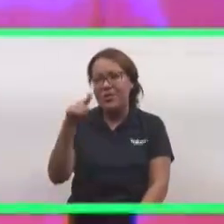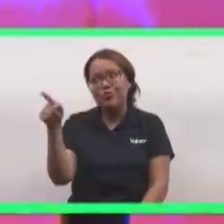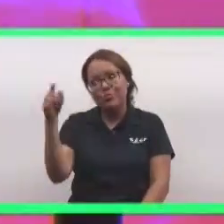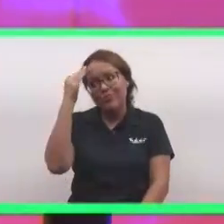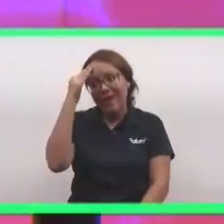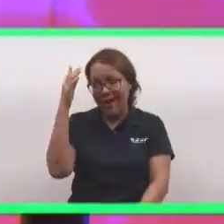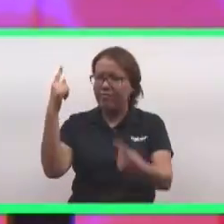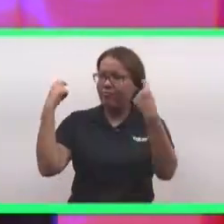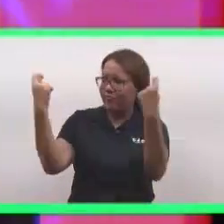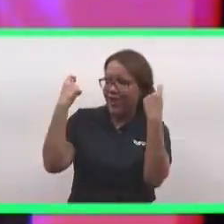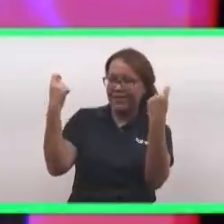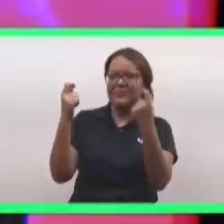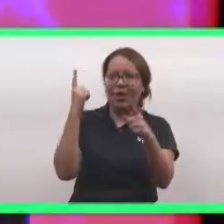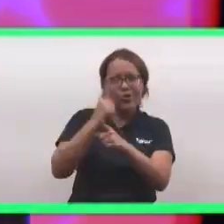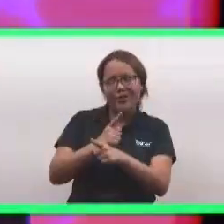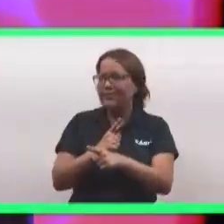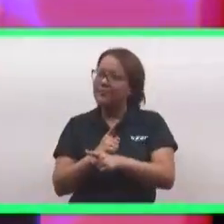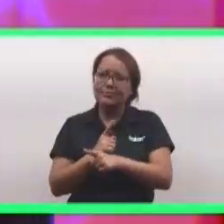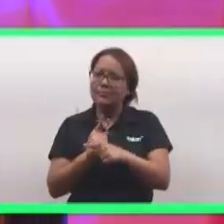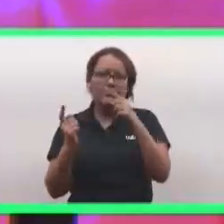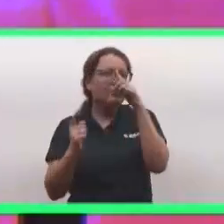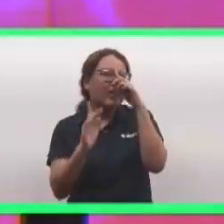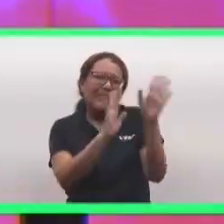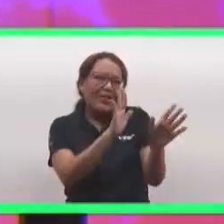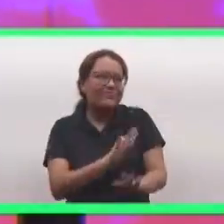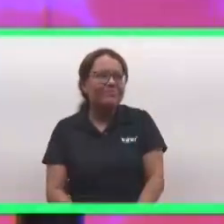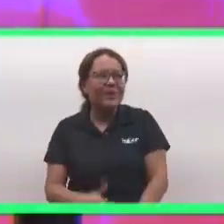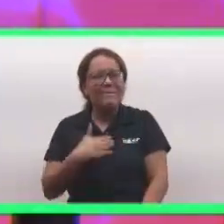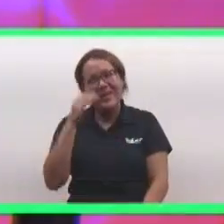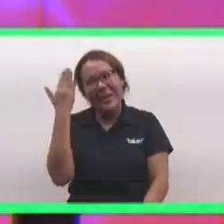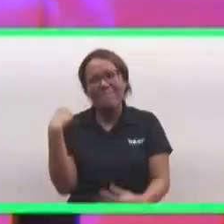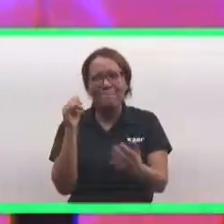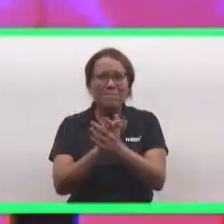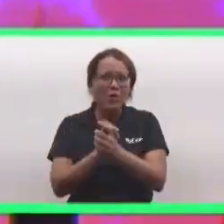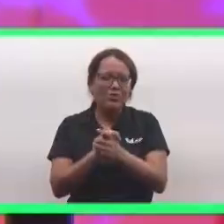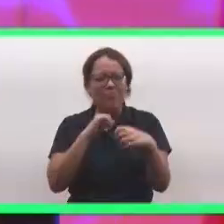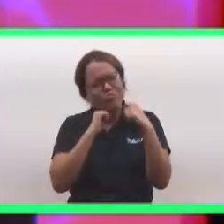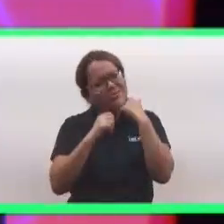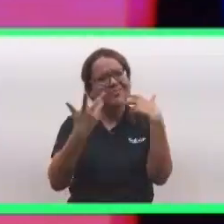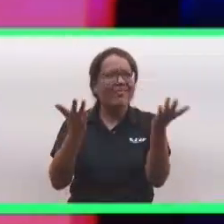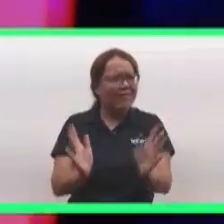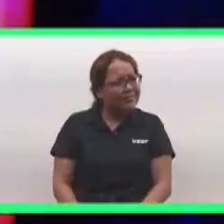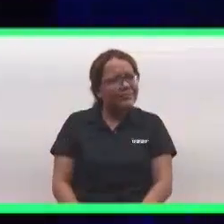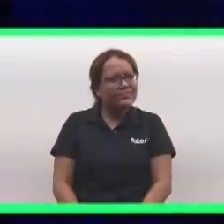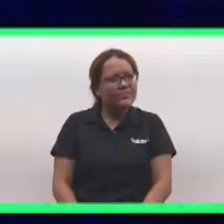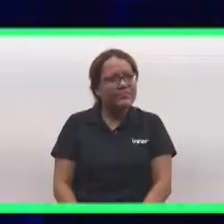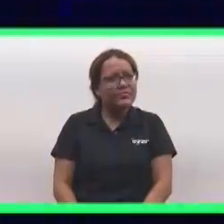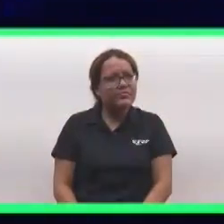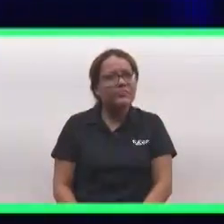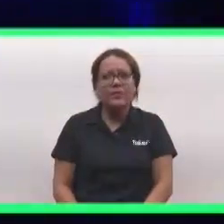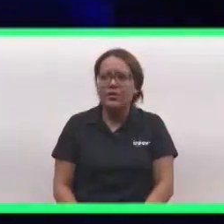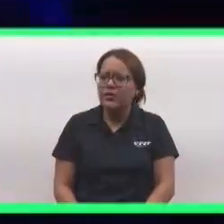aquí para allá. No, pero es que no. Mira, me dijo,